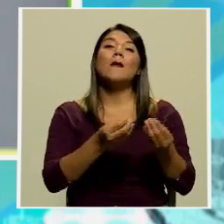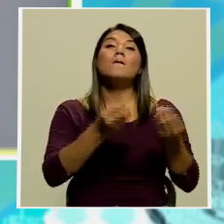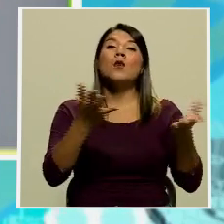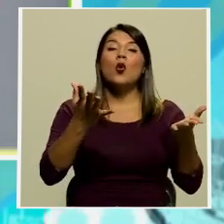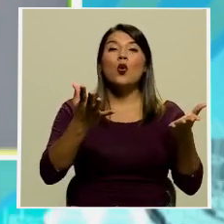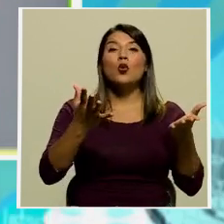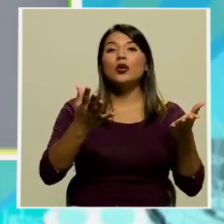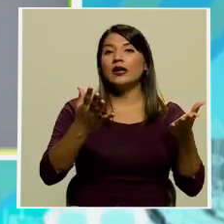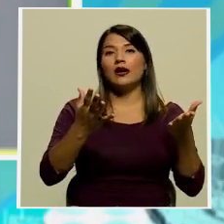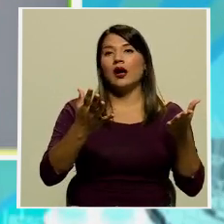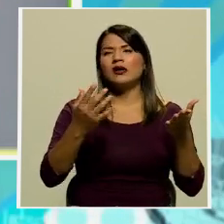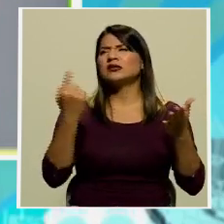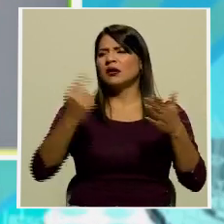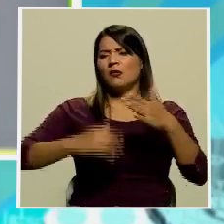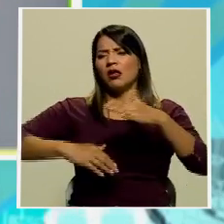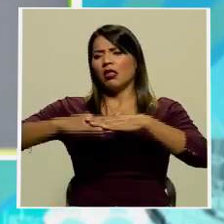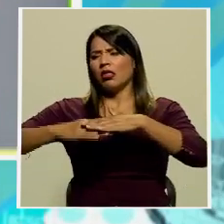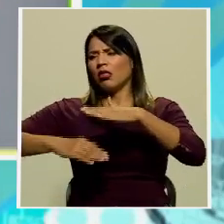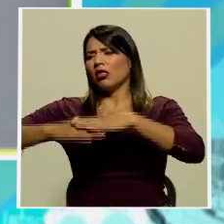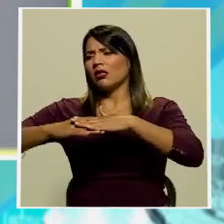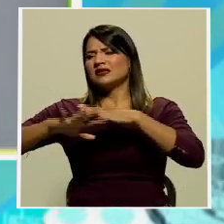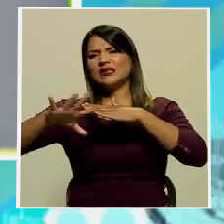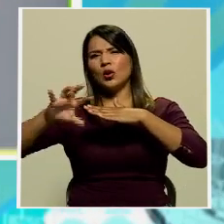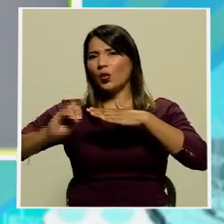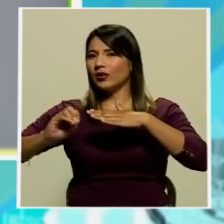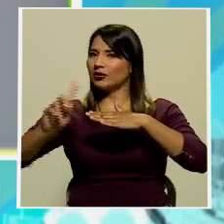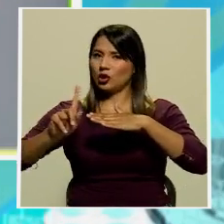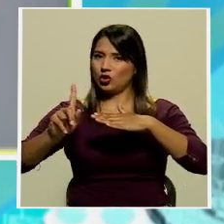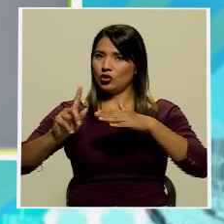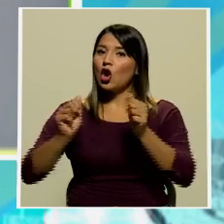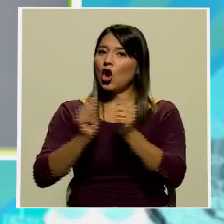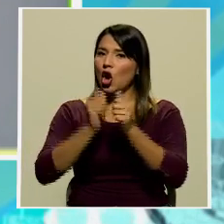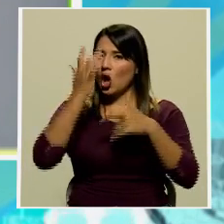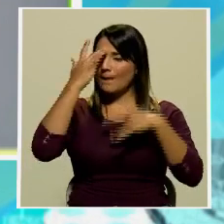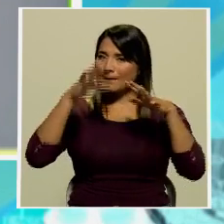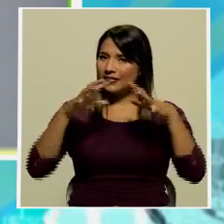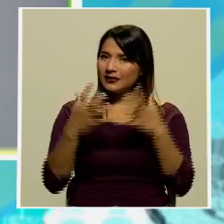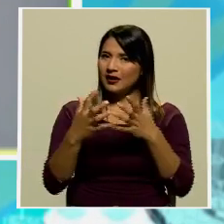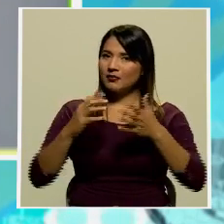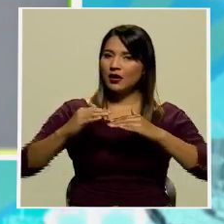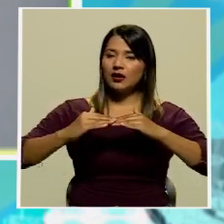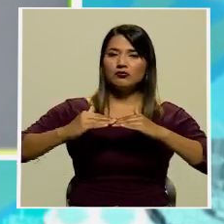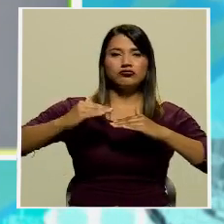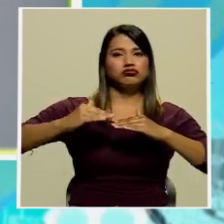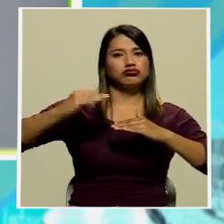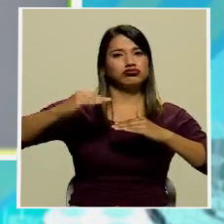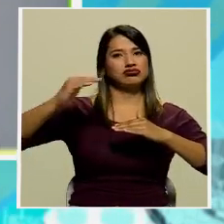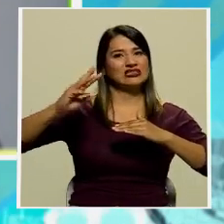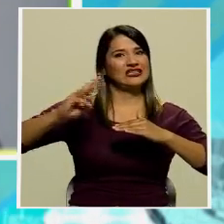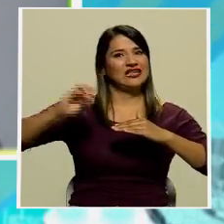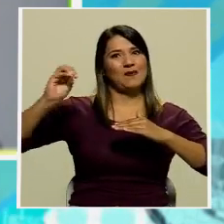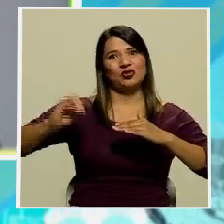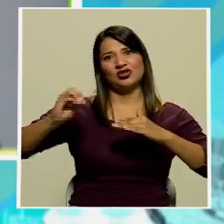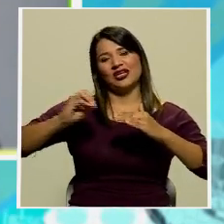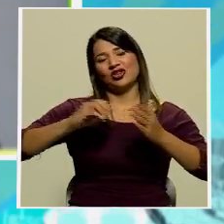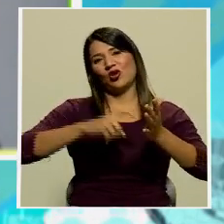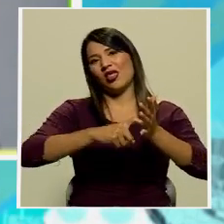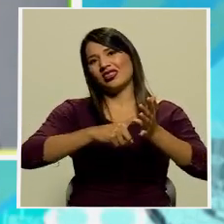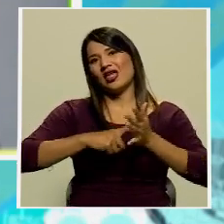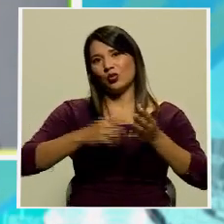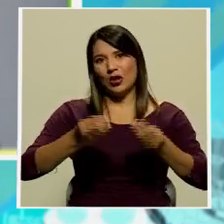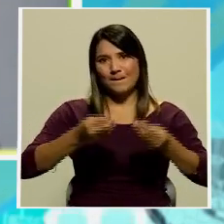para el 60% del PIB. Entonces sí tenemos unas dificultades fiscales. El gran tema en Colombia no